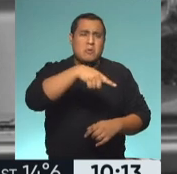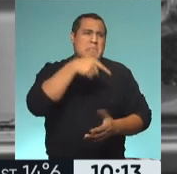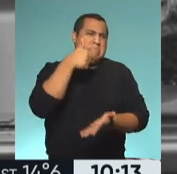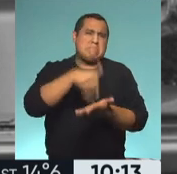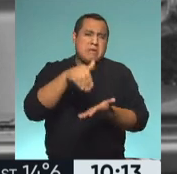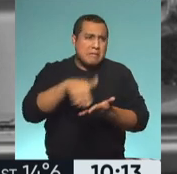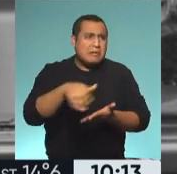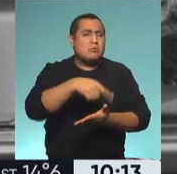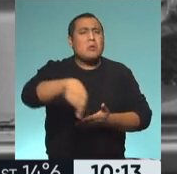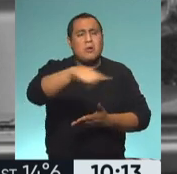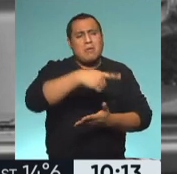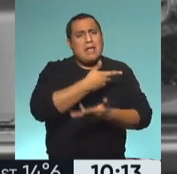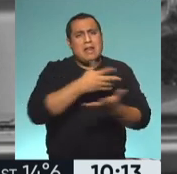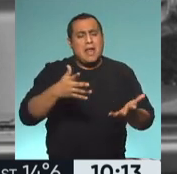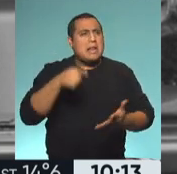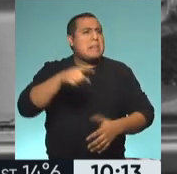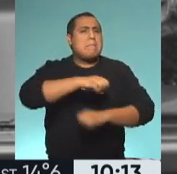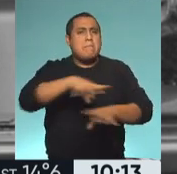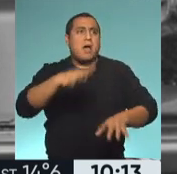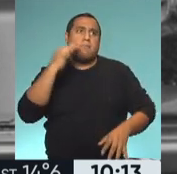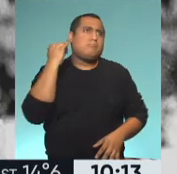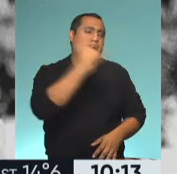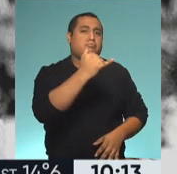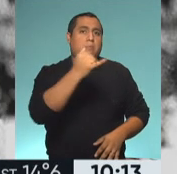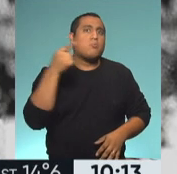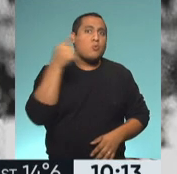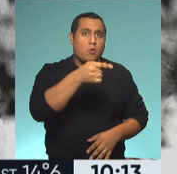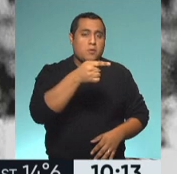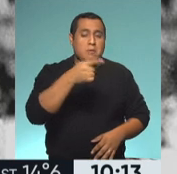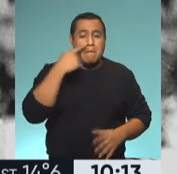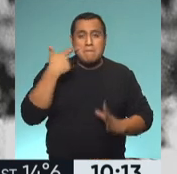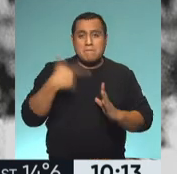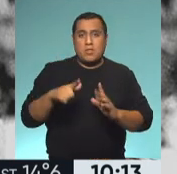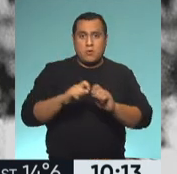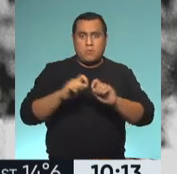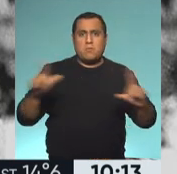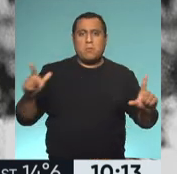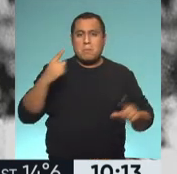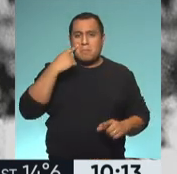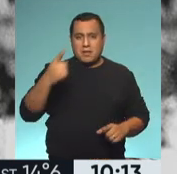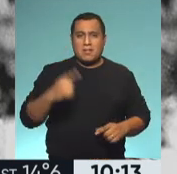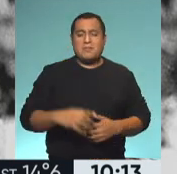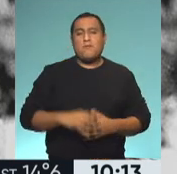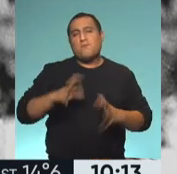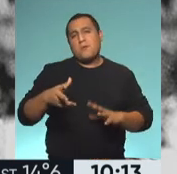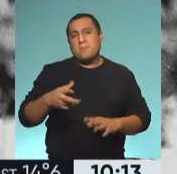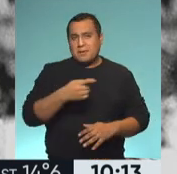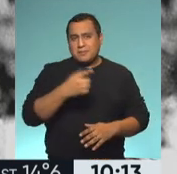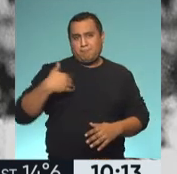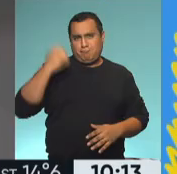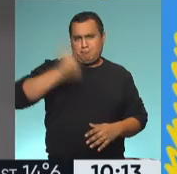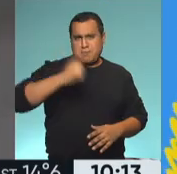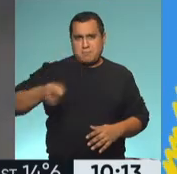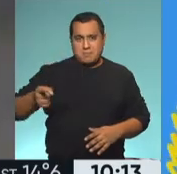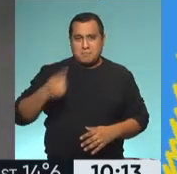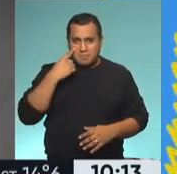la intolerancia en general. ¿Vemos un videíto? Ahí está en El Gran Dictador.